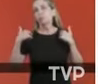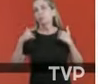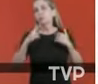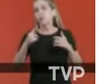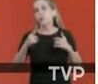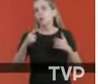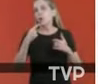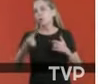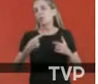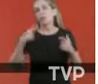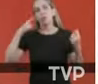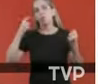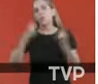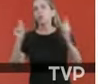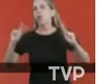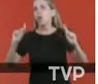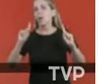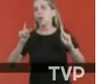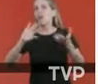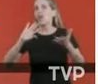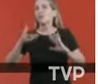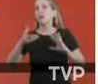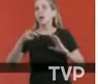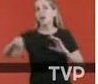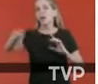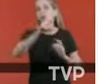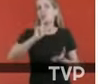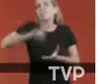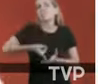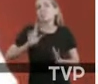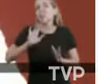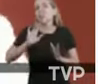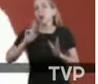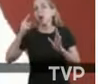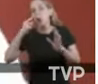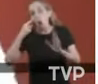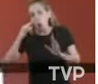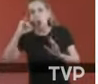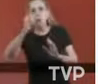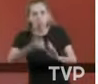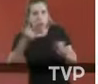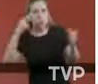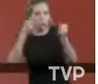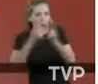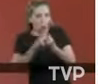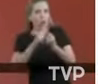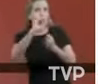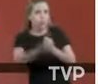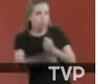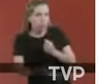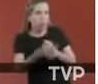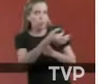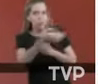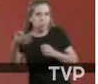estoy de acuerdo con el camino elegido. Me parece, ojo, comparto absolutamente el diagnóstico